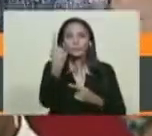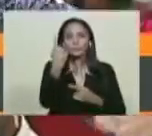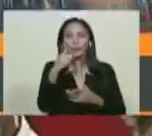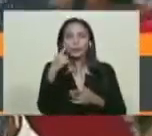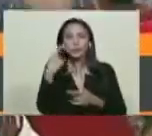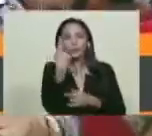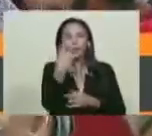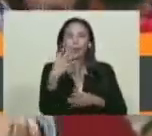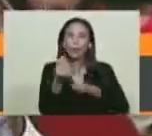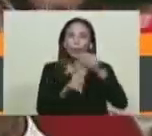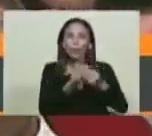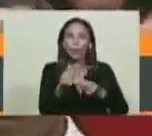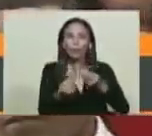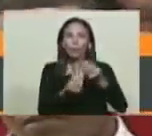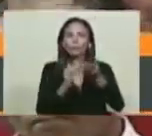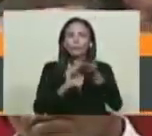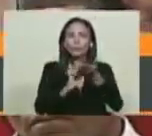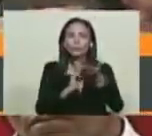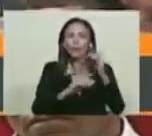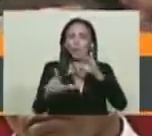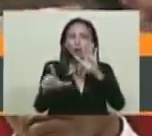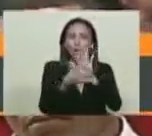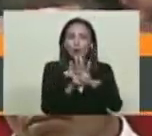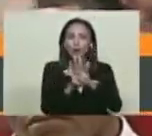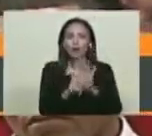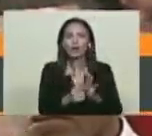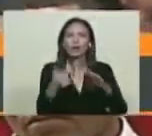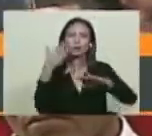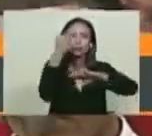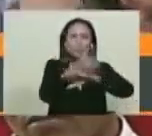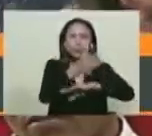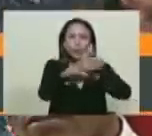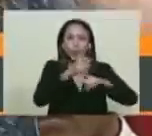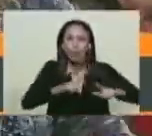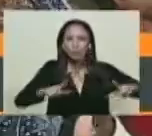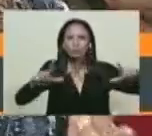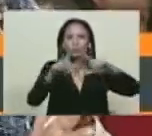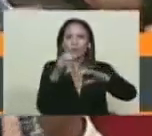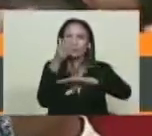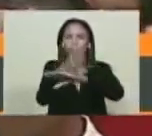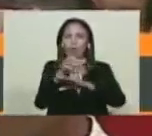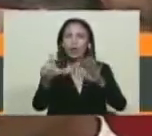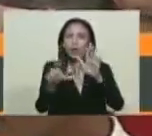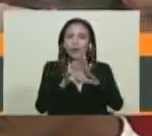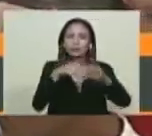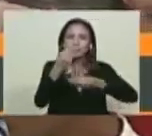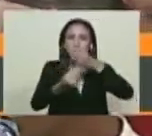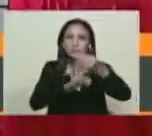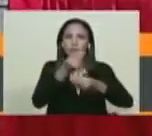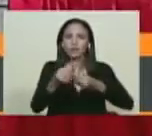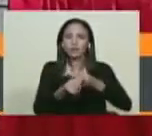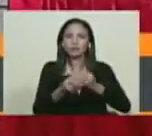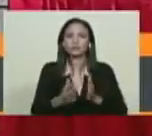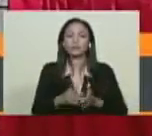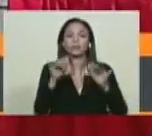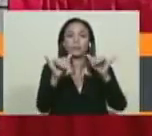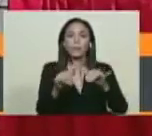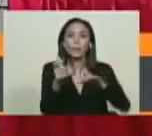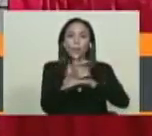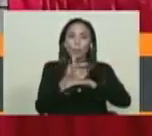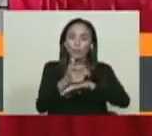de lucha sería agarrar esa ley y meterme en las catacumbas del pueblo para hacerla cumplir. Así es que se gobierna,